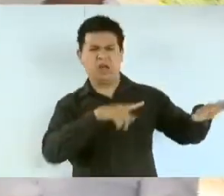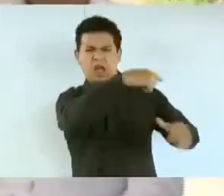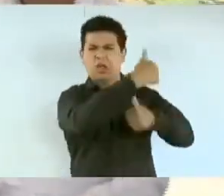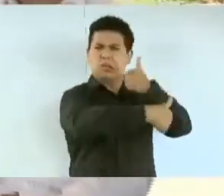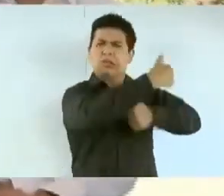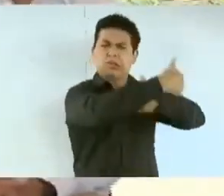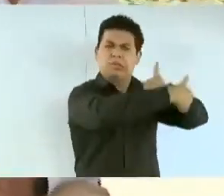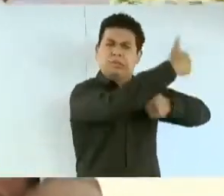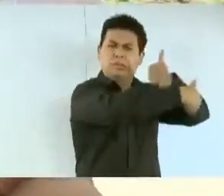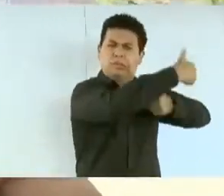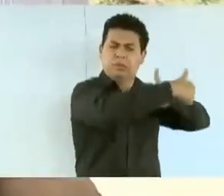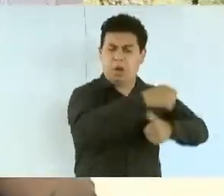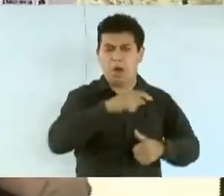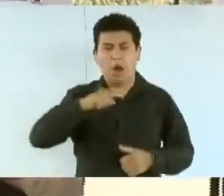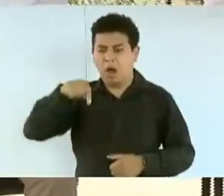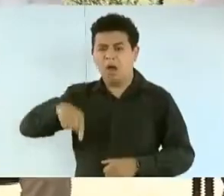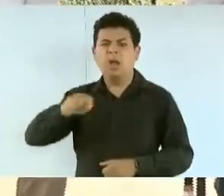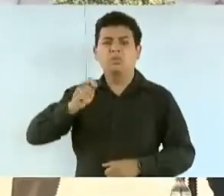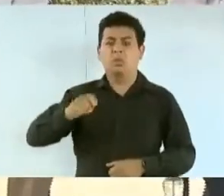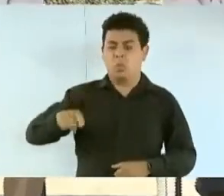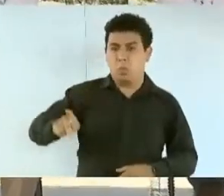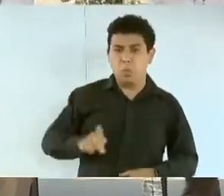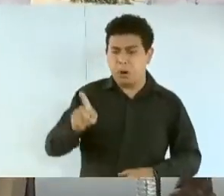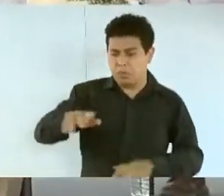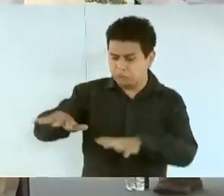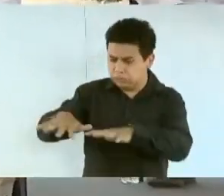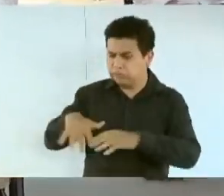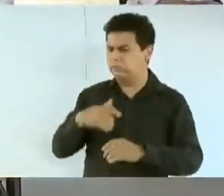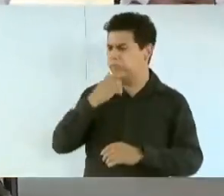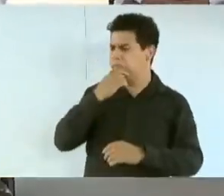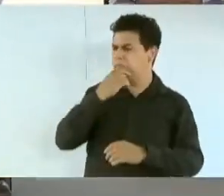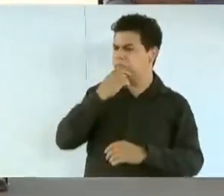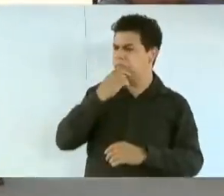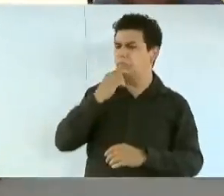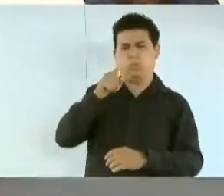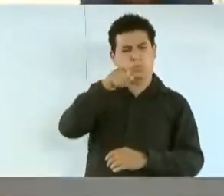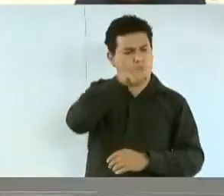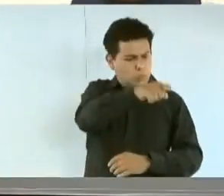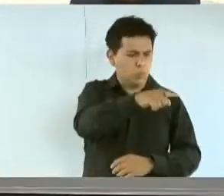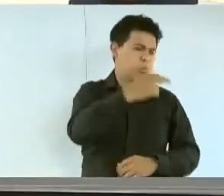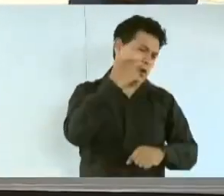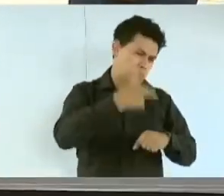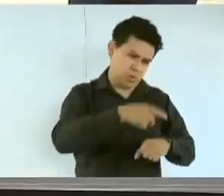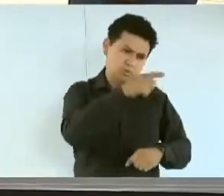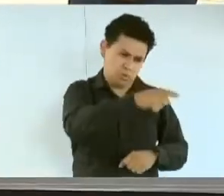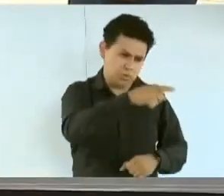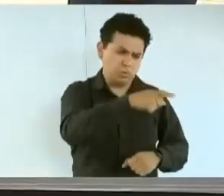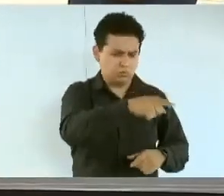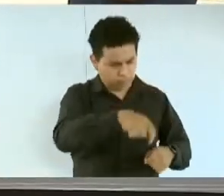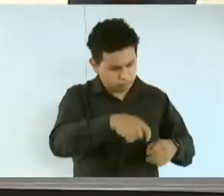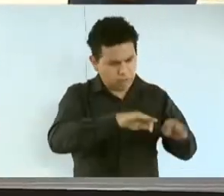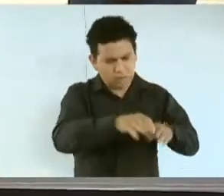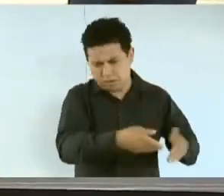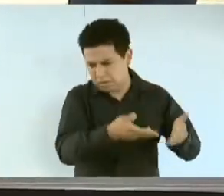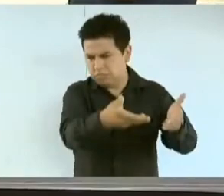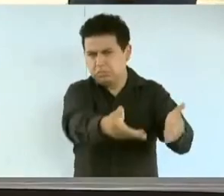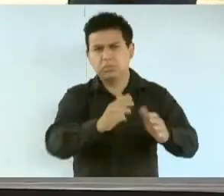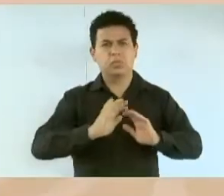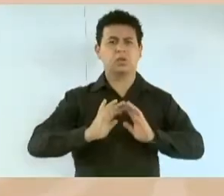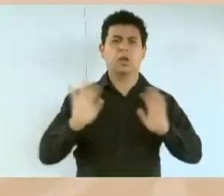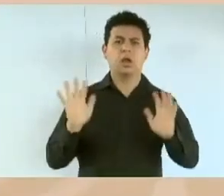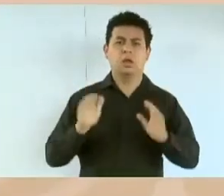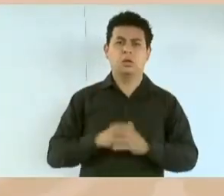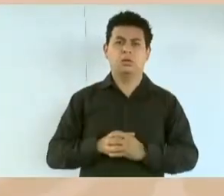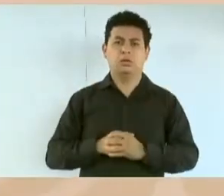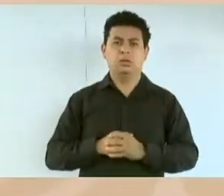es la asamblea, es el pueblo el que dice: a ti te corresponde ahora dar servicio.